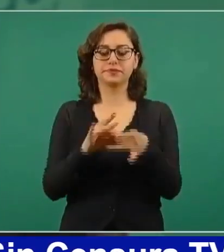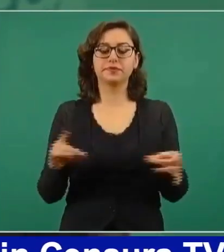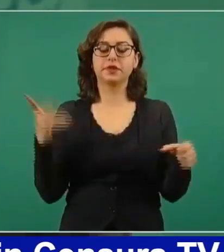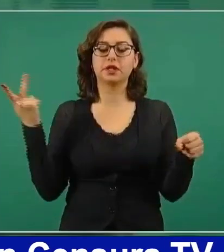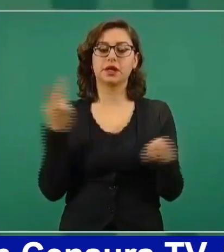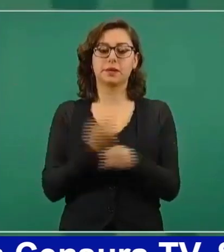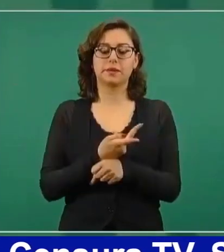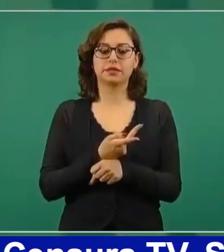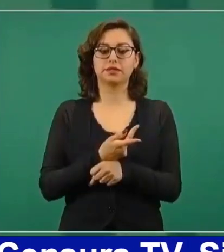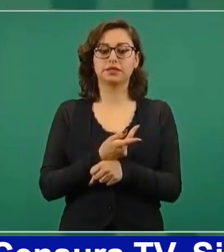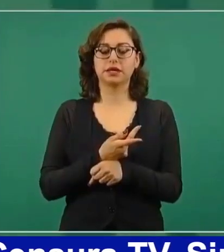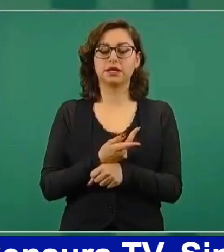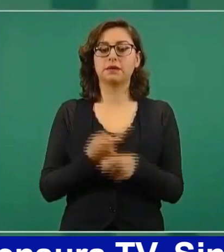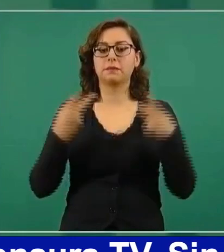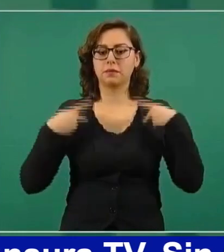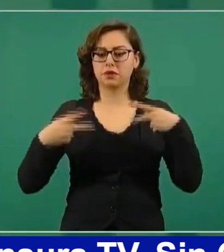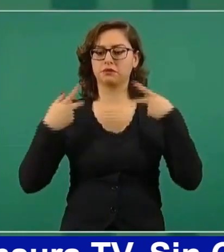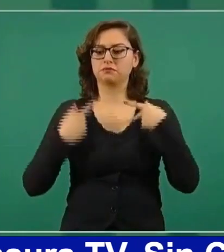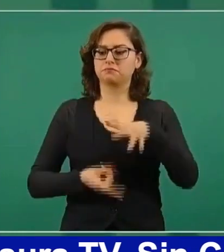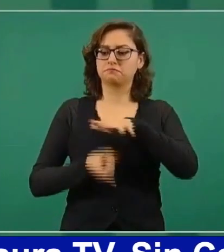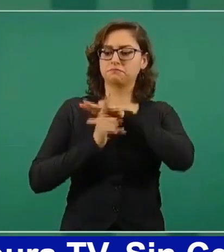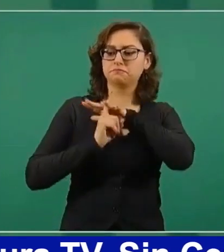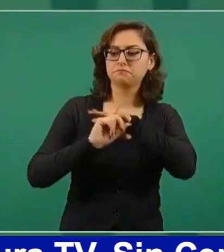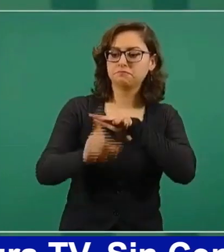darle seguridad al migrante, cuidarlo,